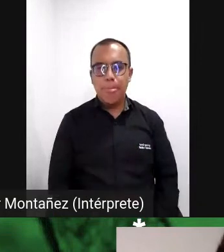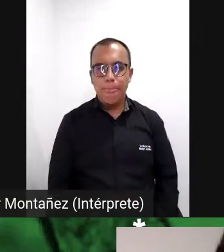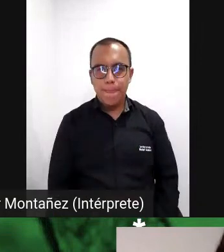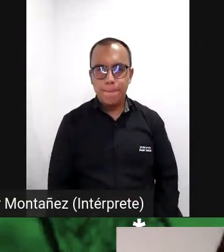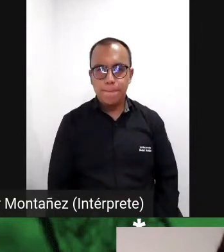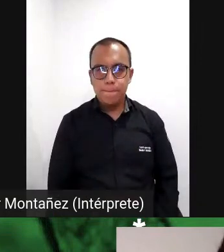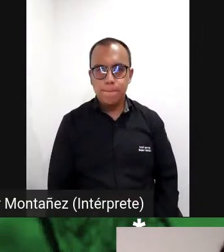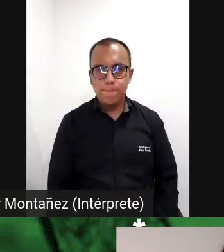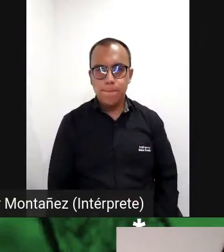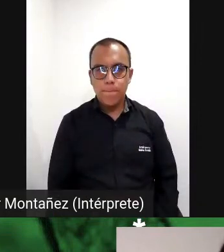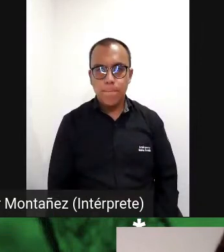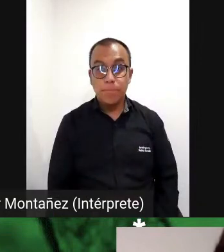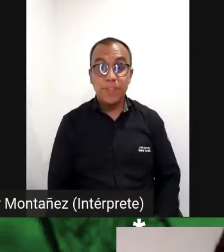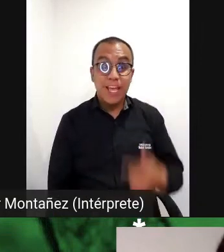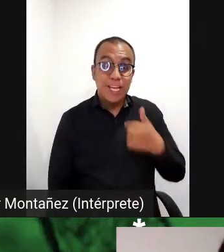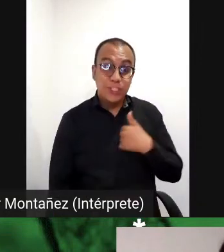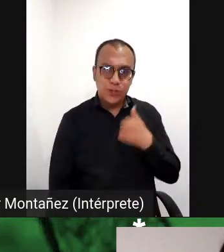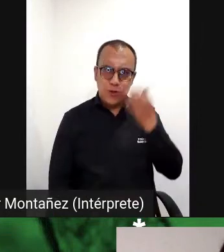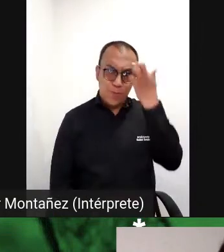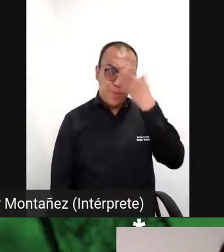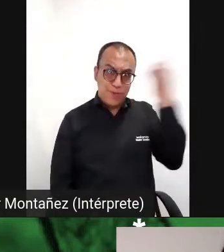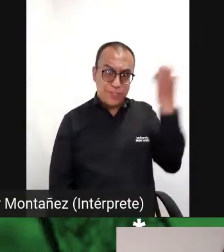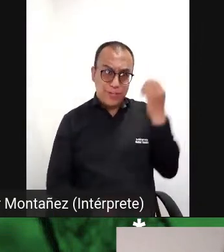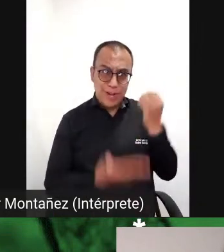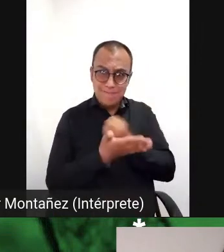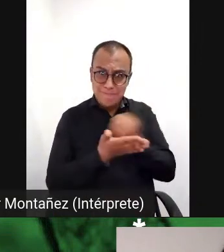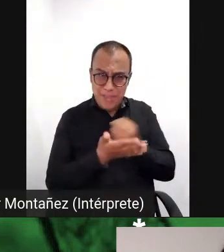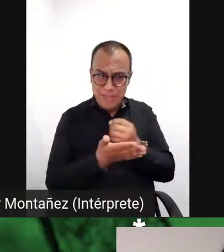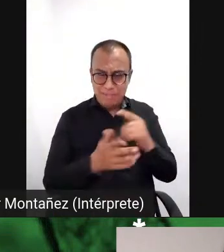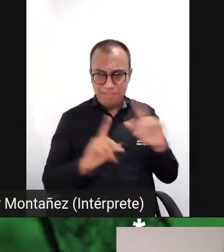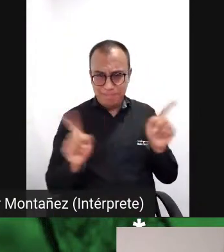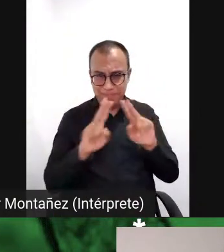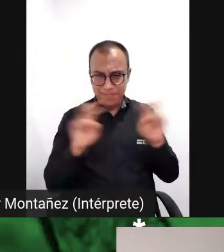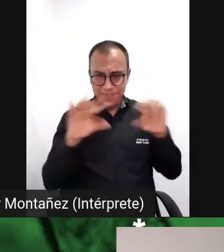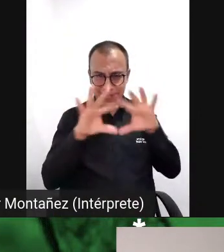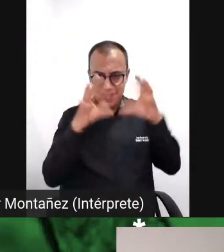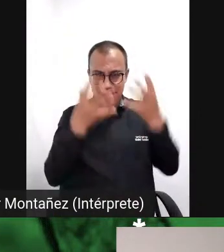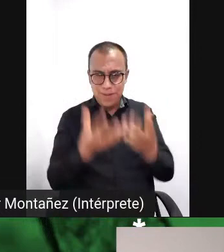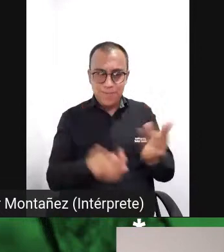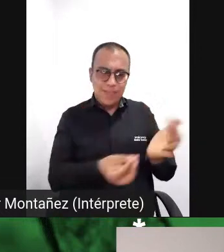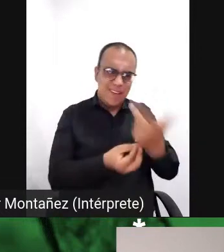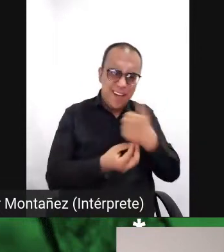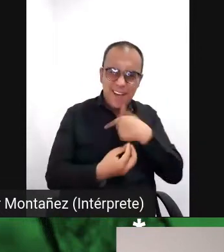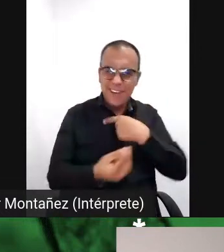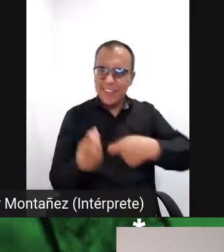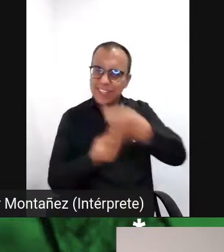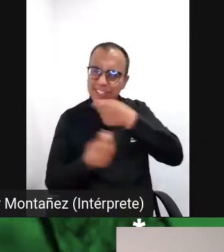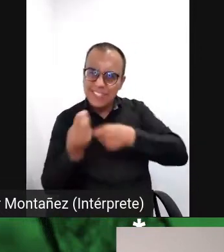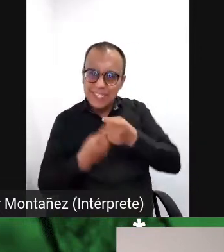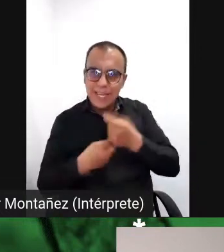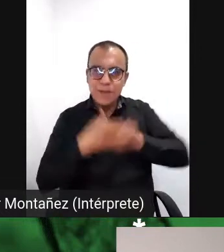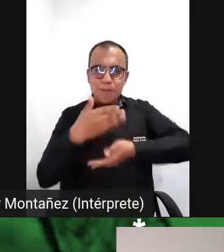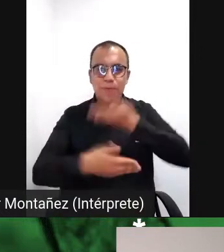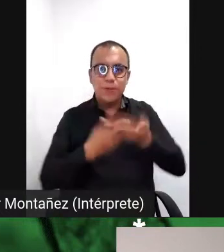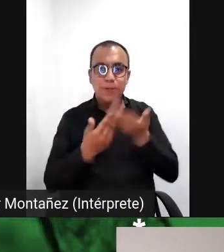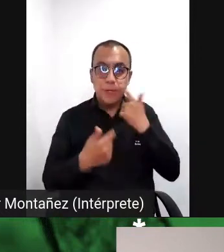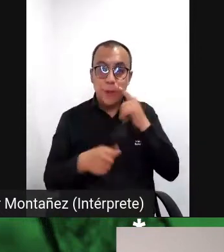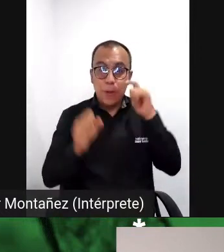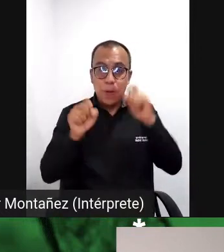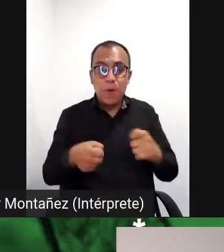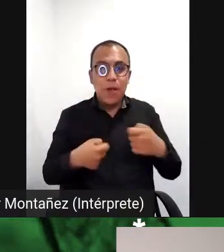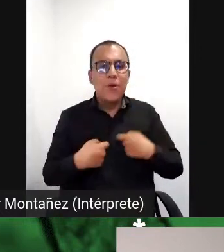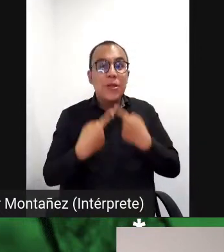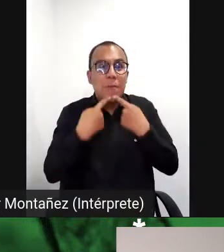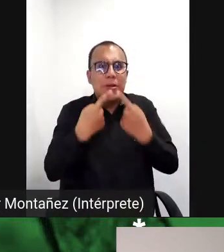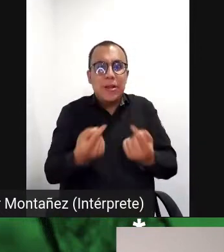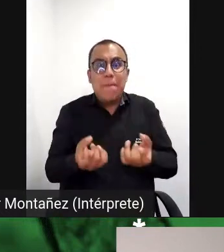Bueno, pues obviamente yo no soy biólogo, como les contaba, yo vengo un poco del mundo del arte, del diseño y la edición, entonces puedo estar diciendo unas burradas